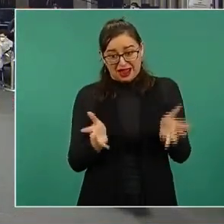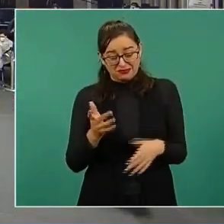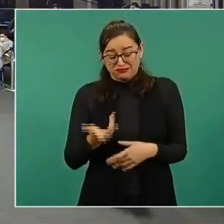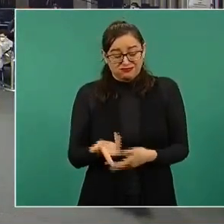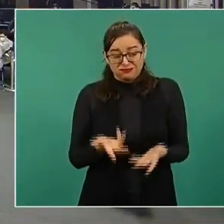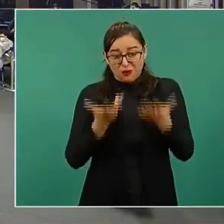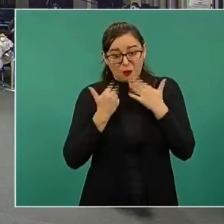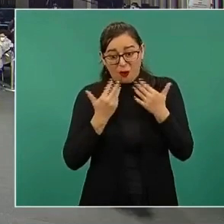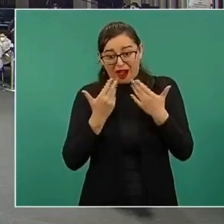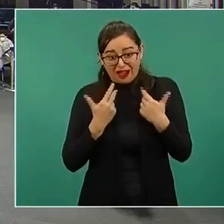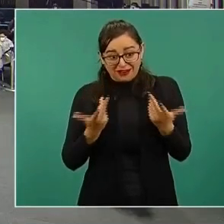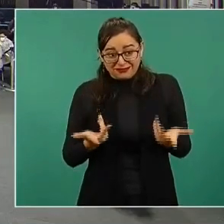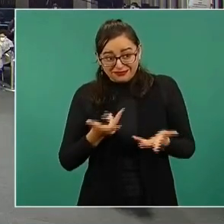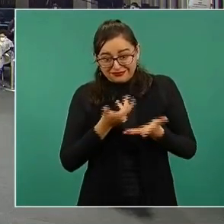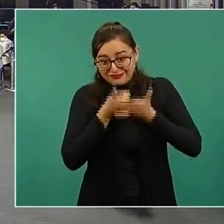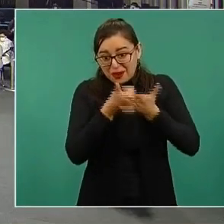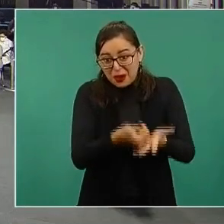Pero